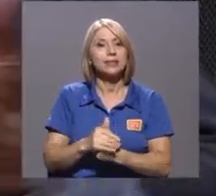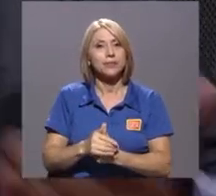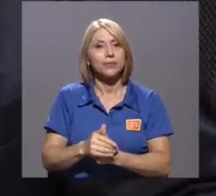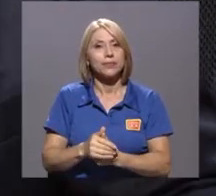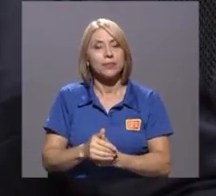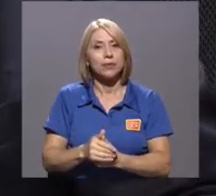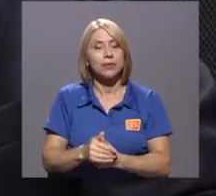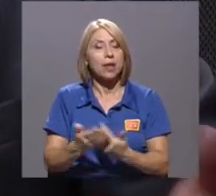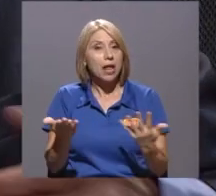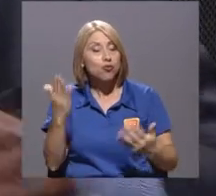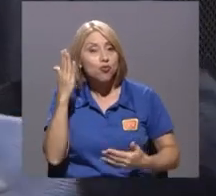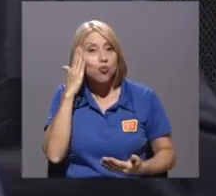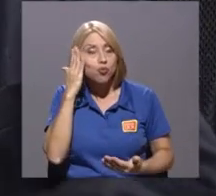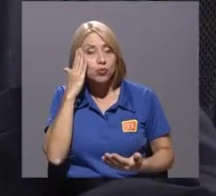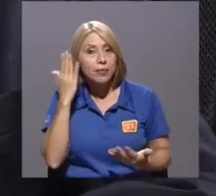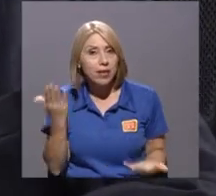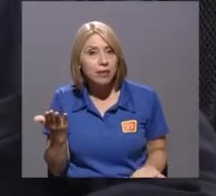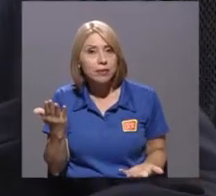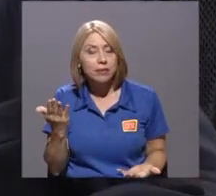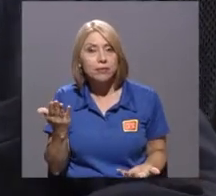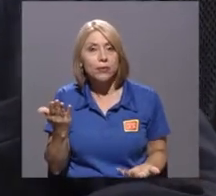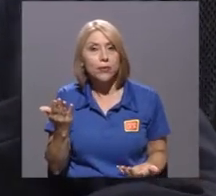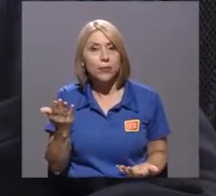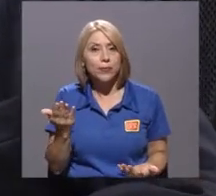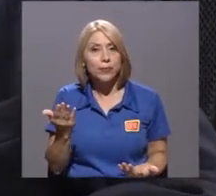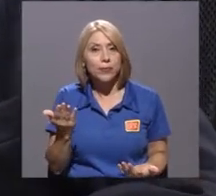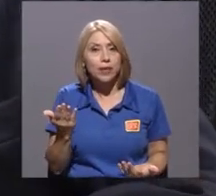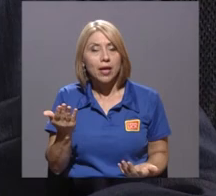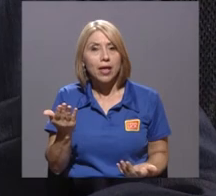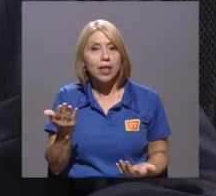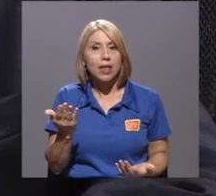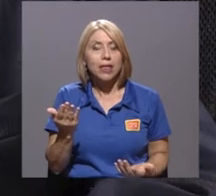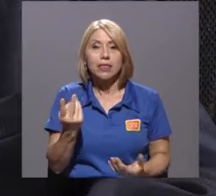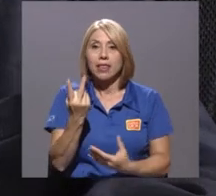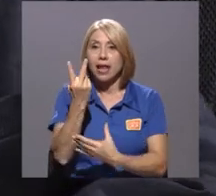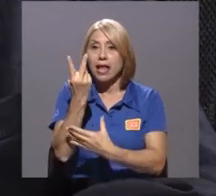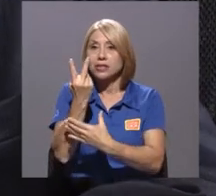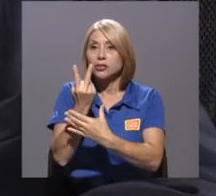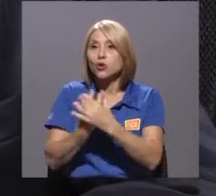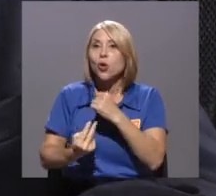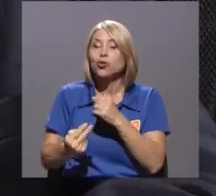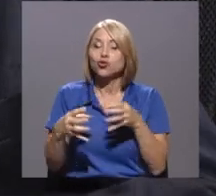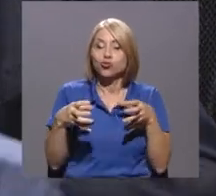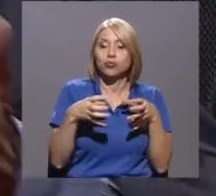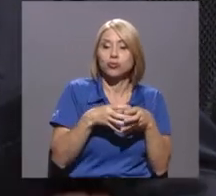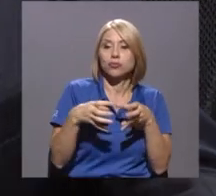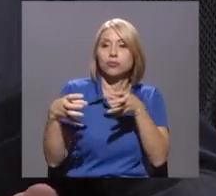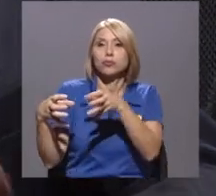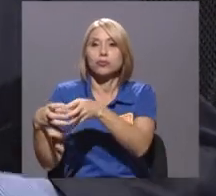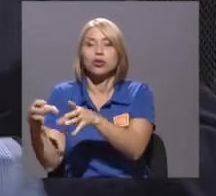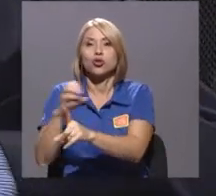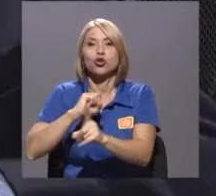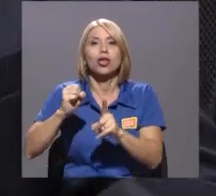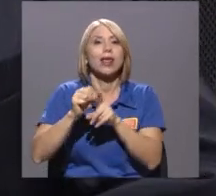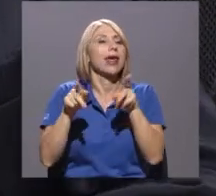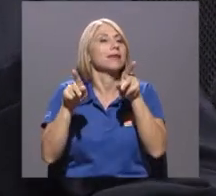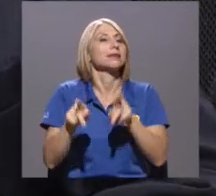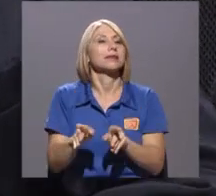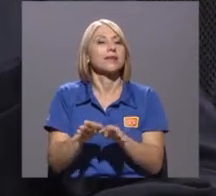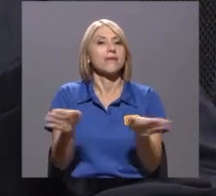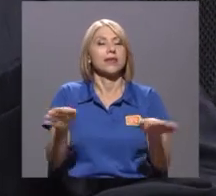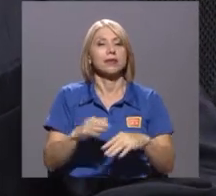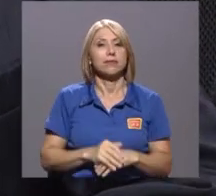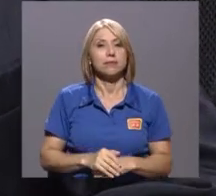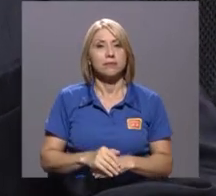conocimiento de las dos sociedad civil es el aprendizaje de